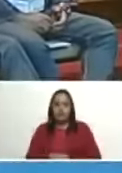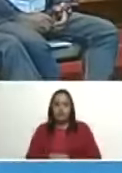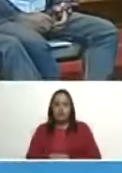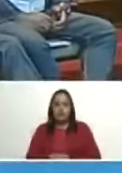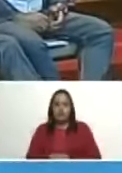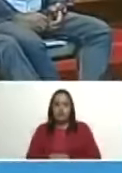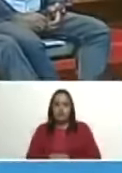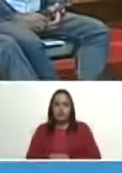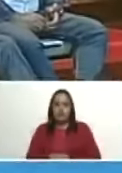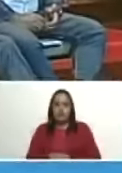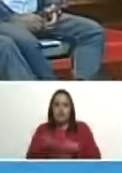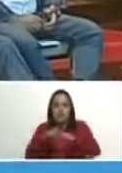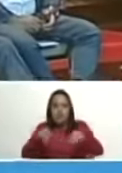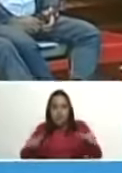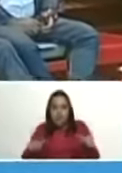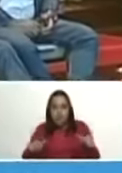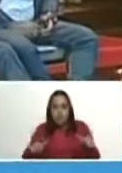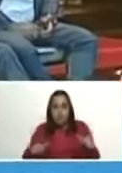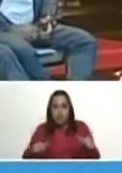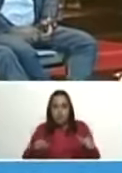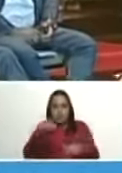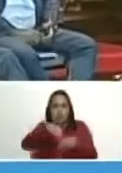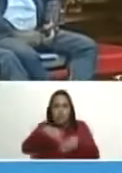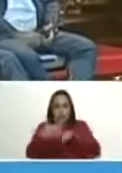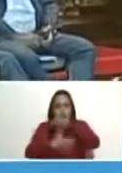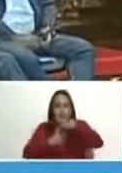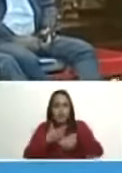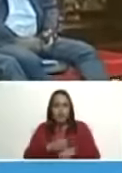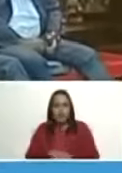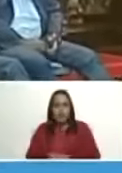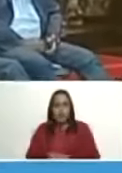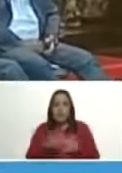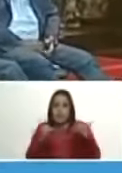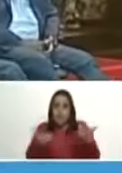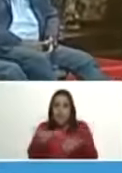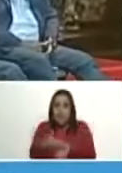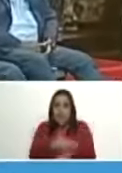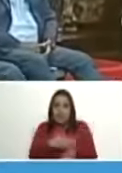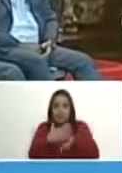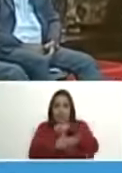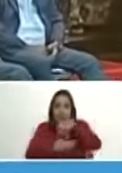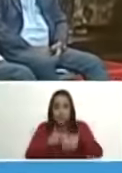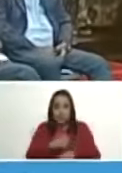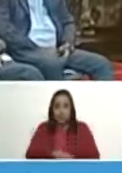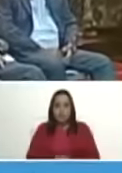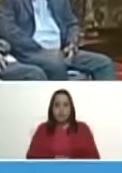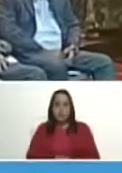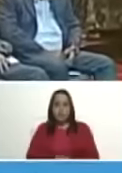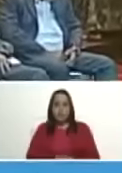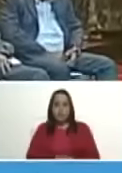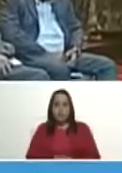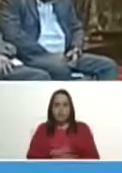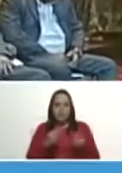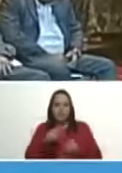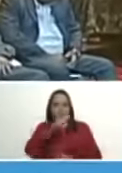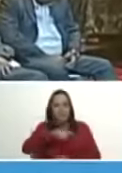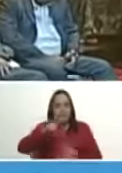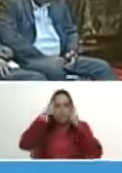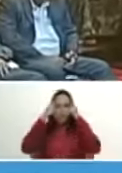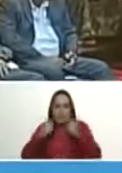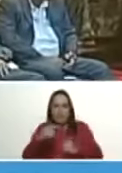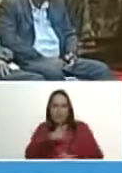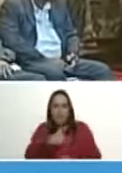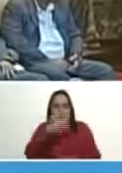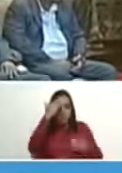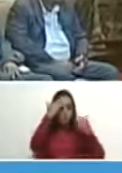territorio controvertido, ya controvertido. Tenemos presente a varios expertos. Quiero